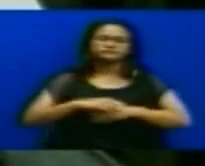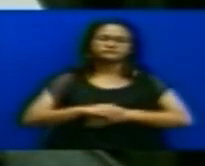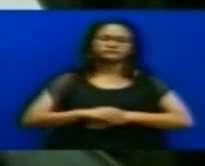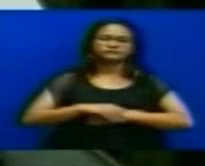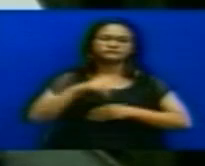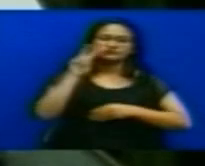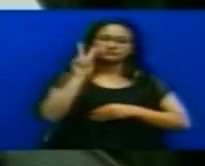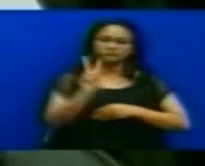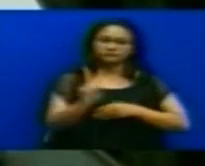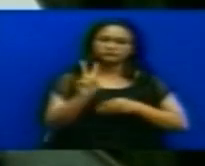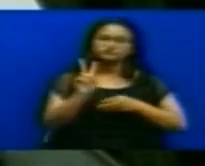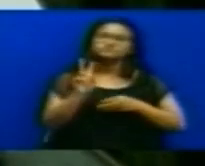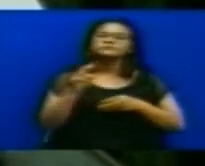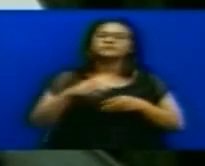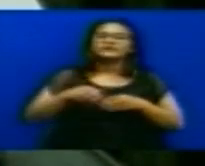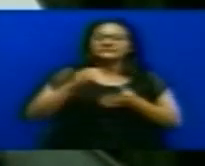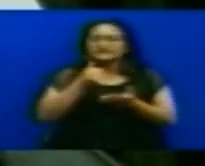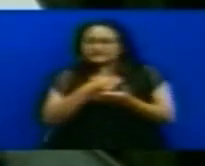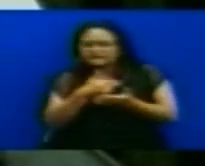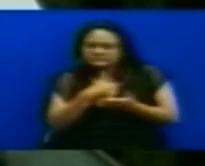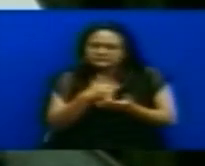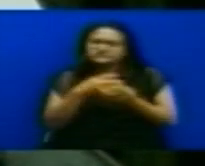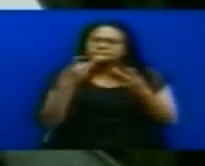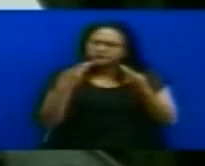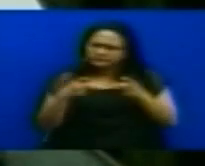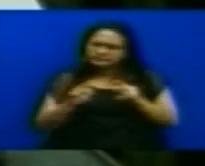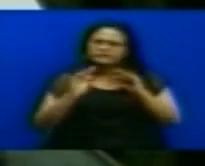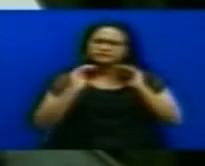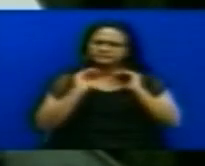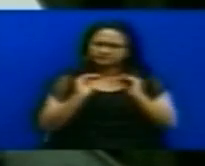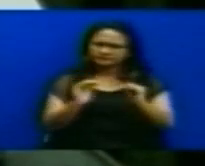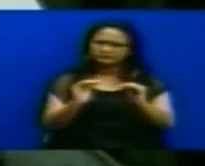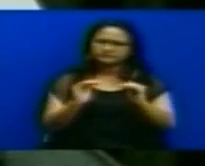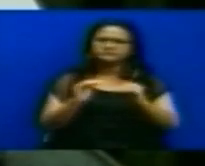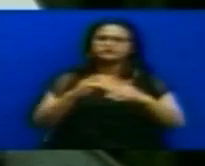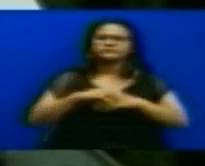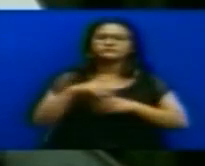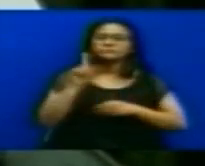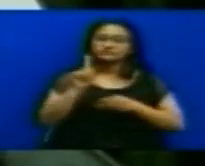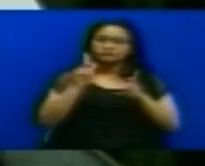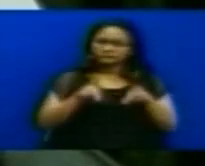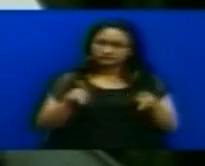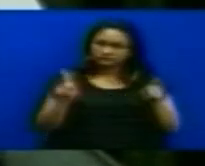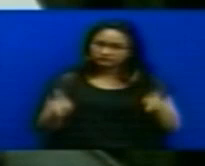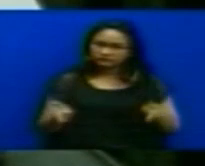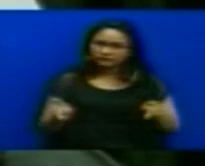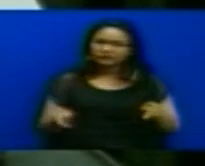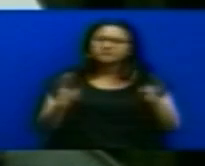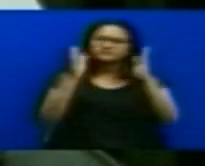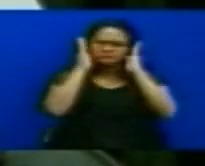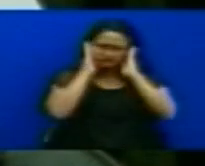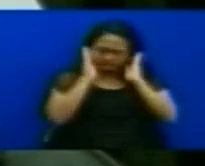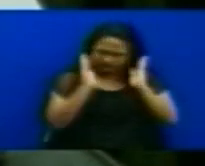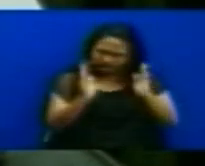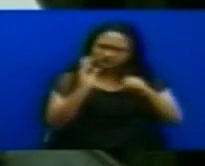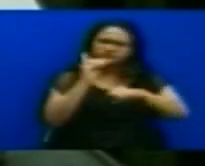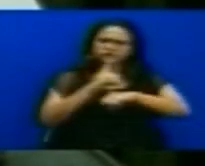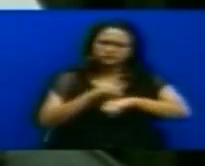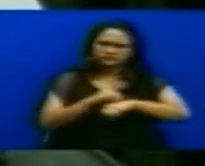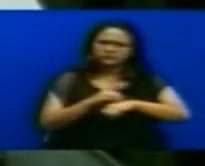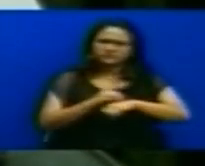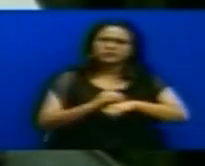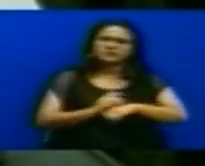2 delicados pero estables, 1 estable atendido y